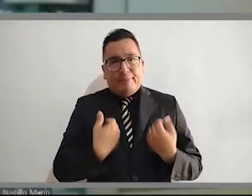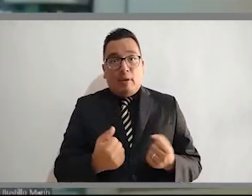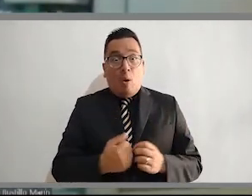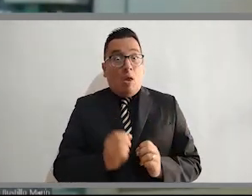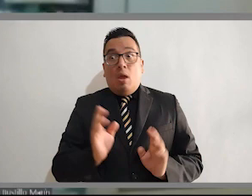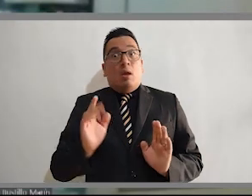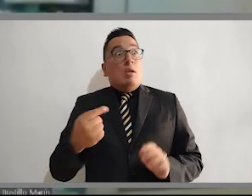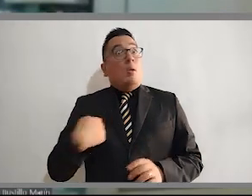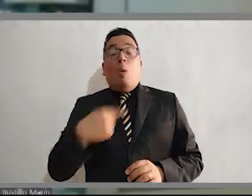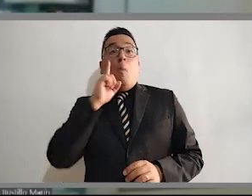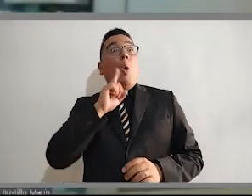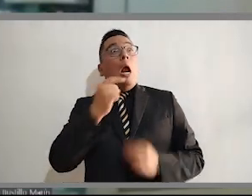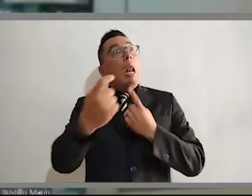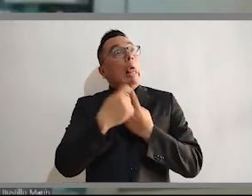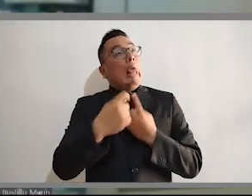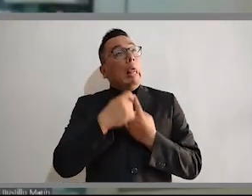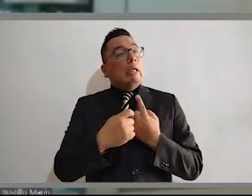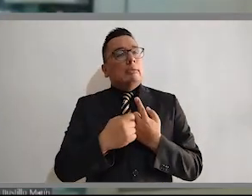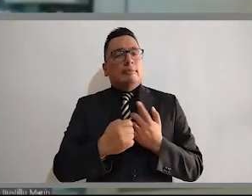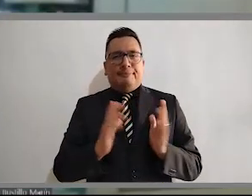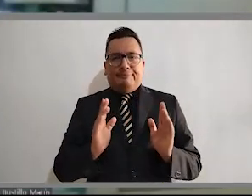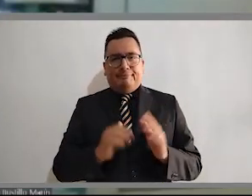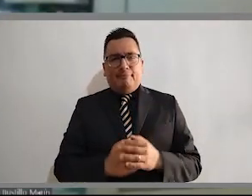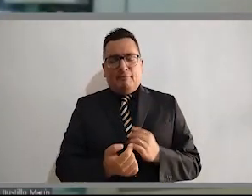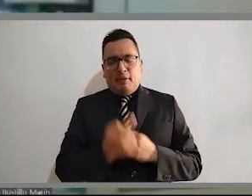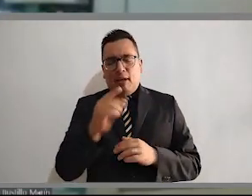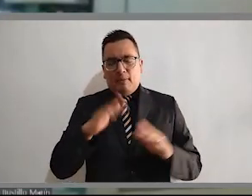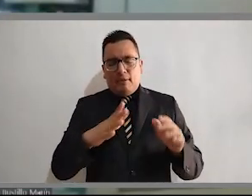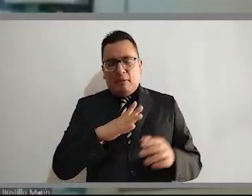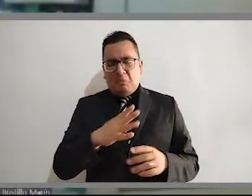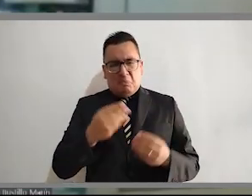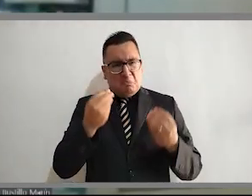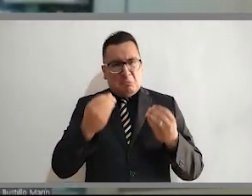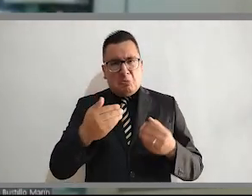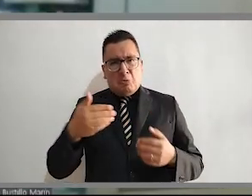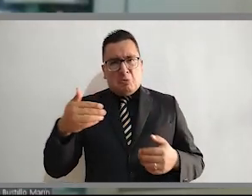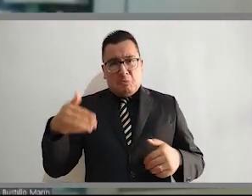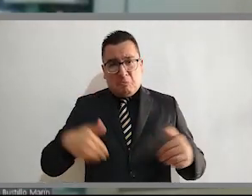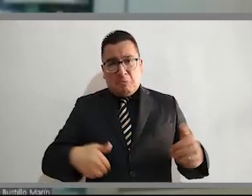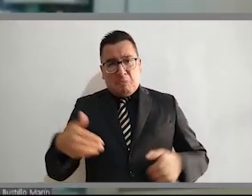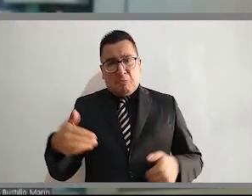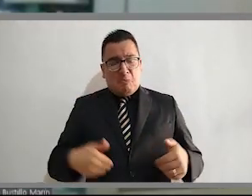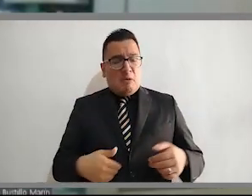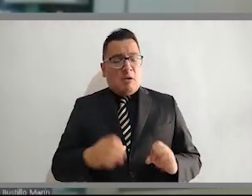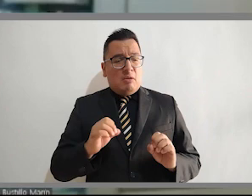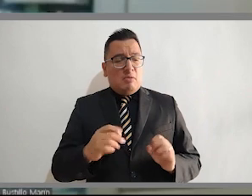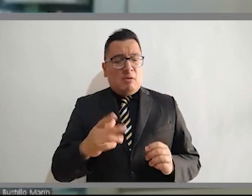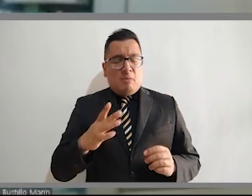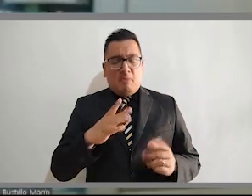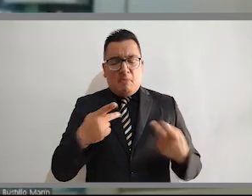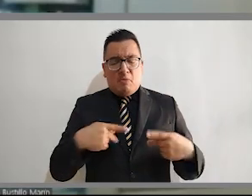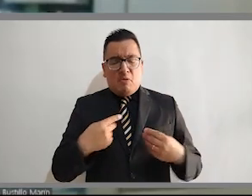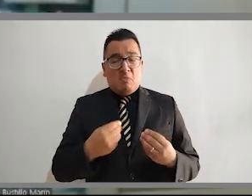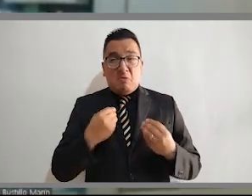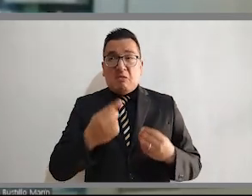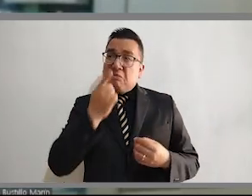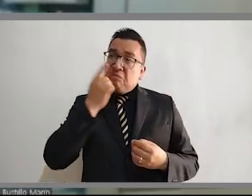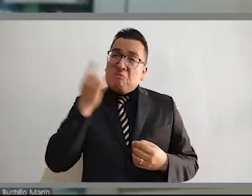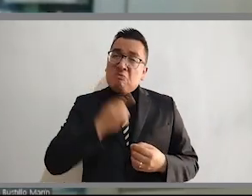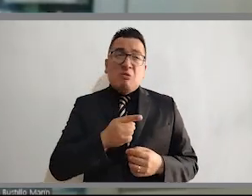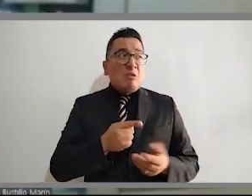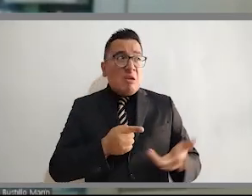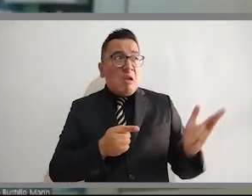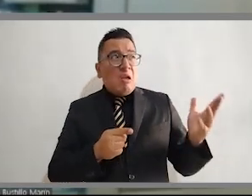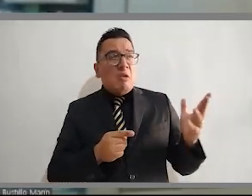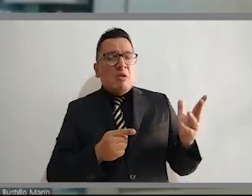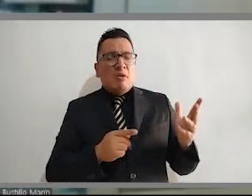está sucediendo es que hay muchas denuncias y muchas quejas. Entonces es muy importante observar